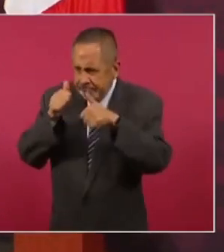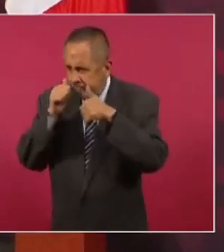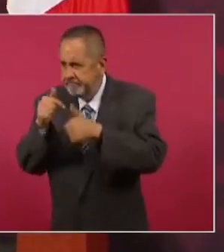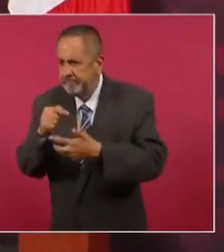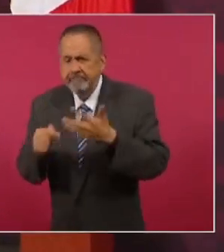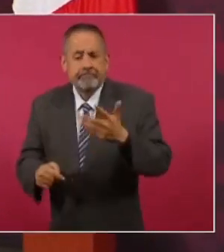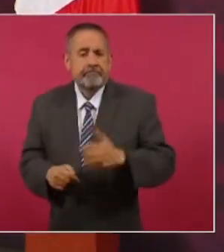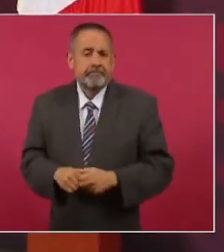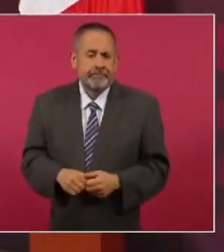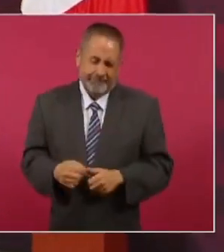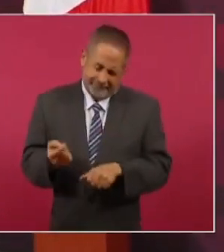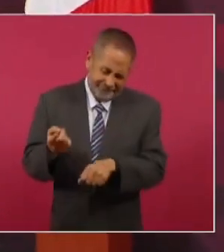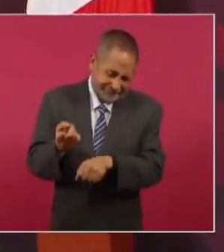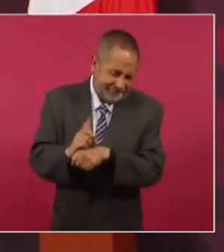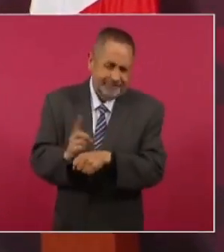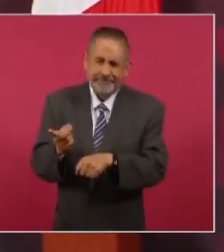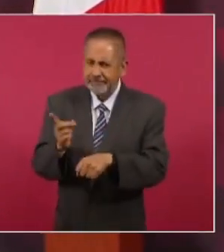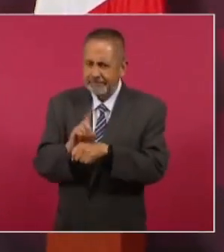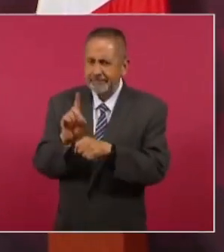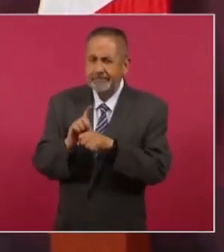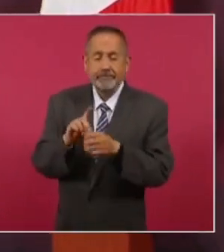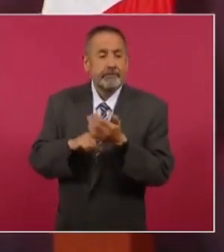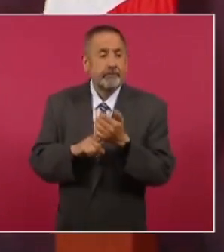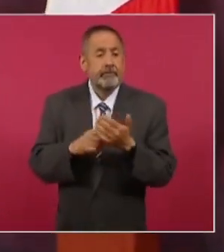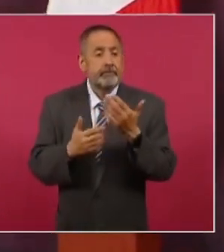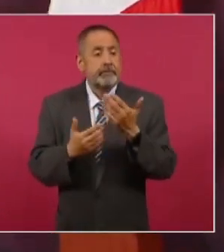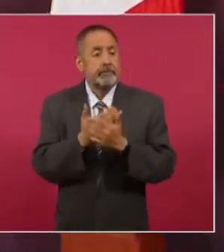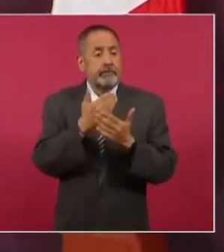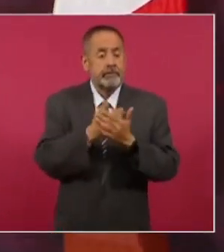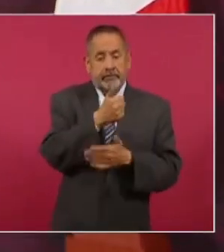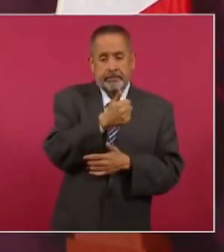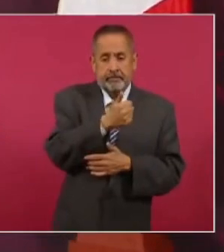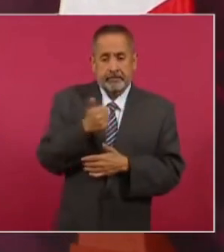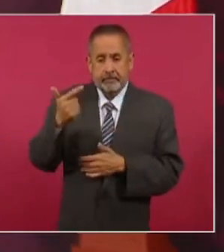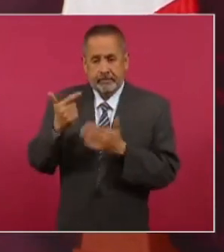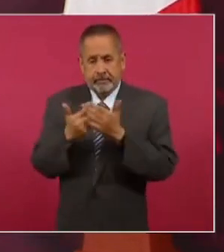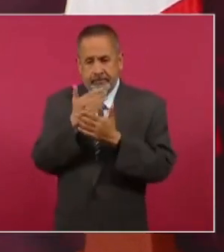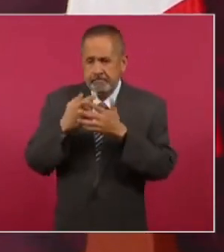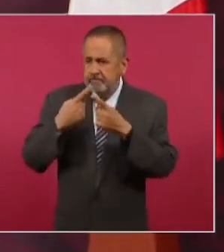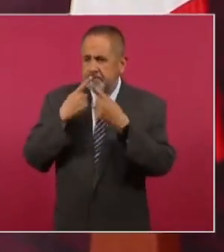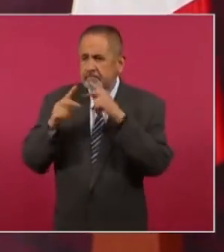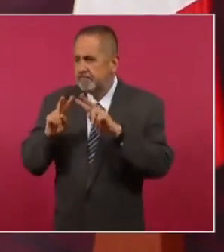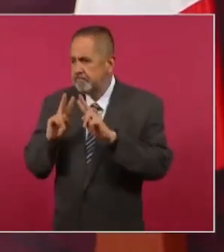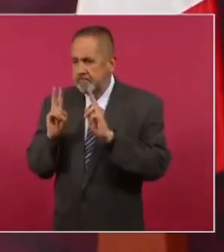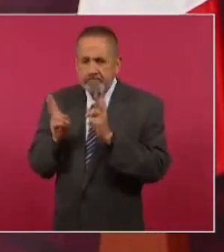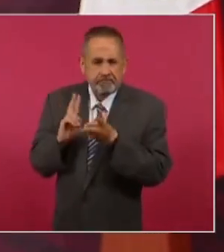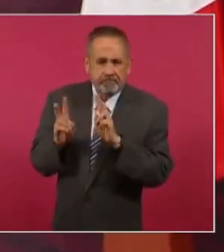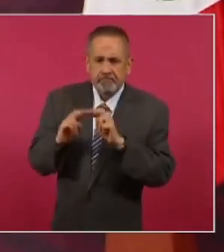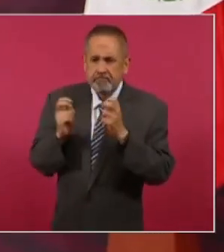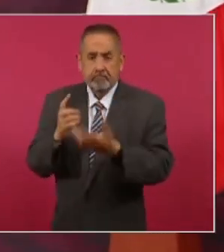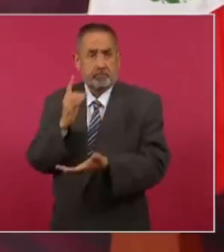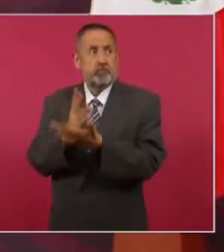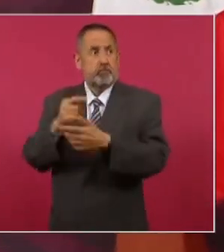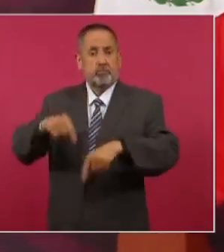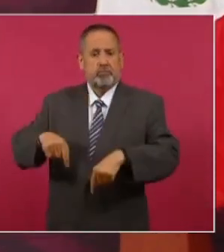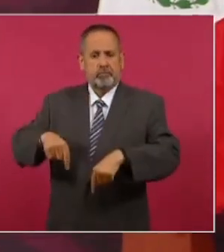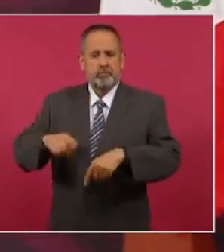todos los días de seis a siete de la mañana pero no sólo aquí en Palacio